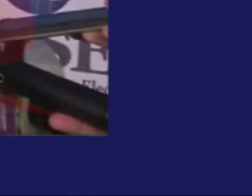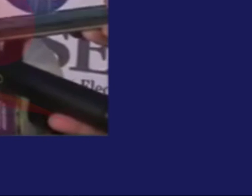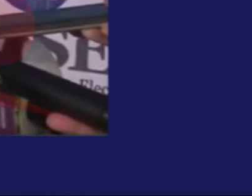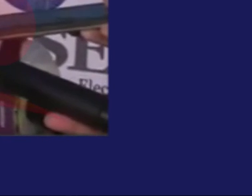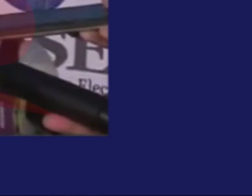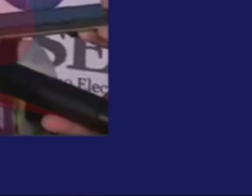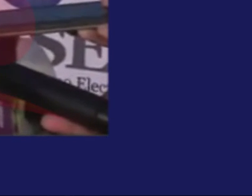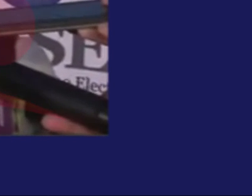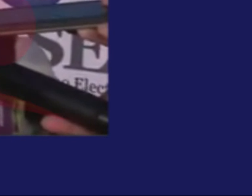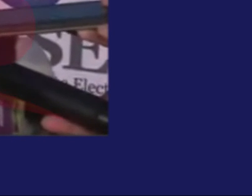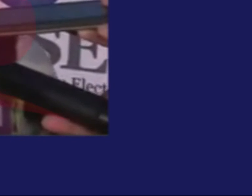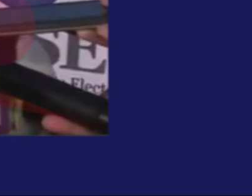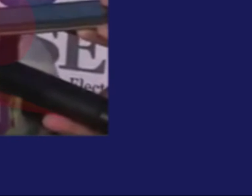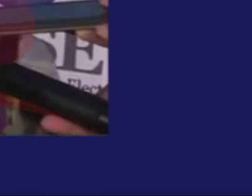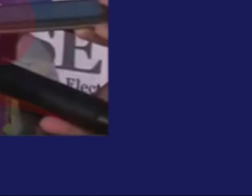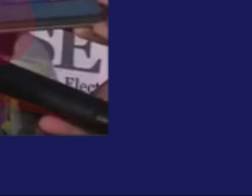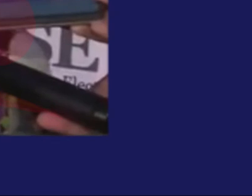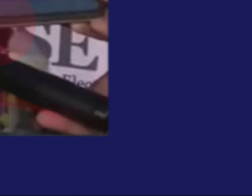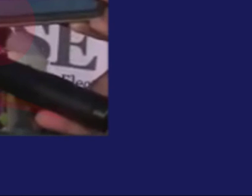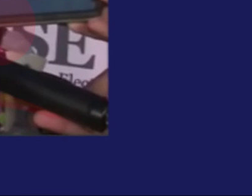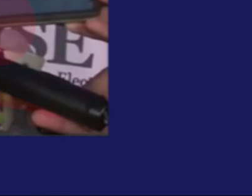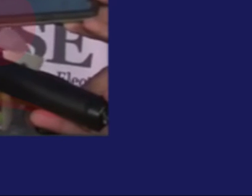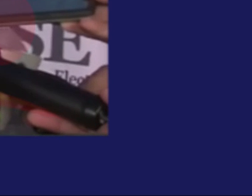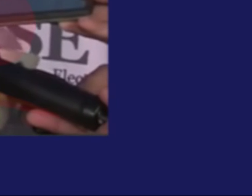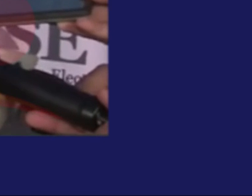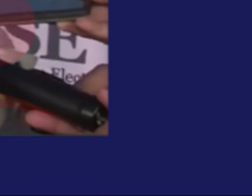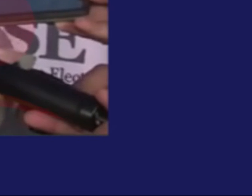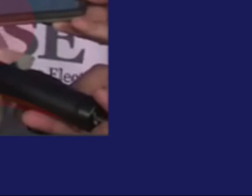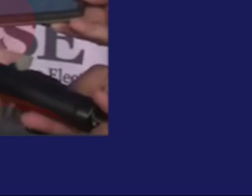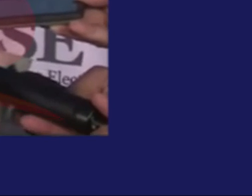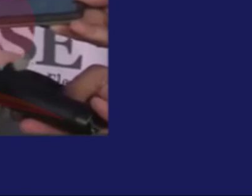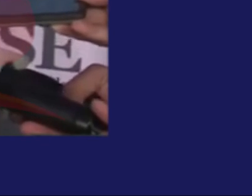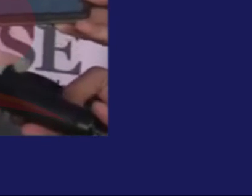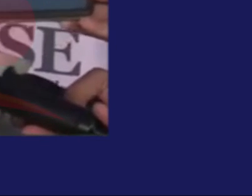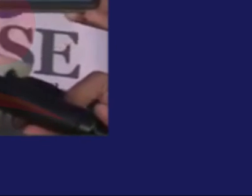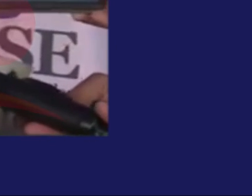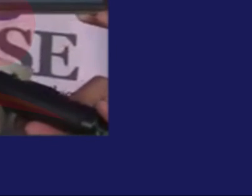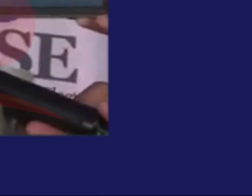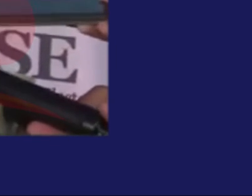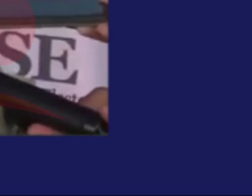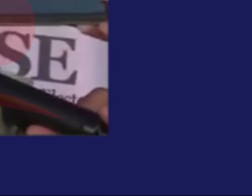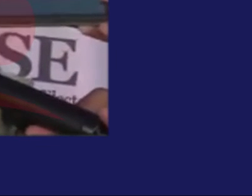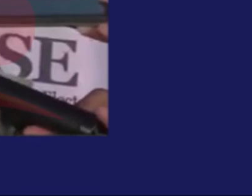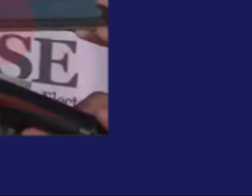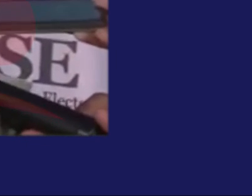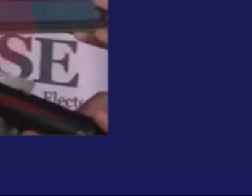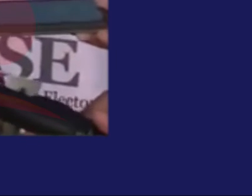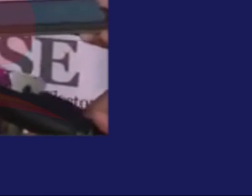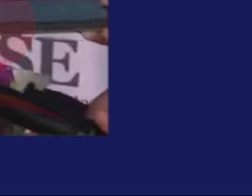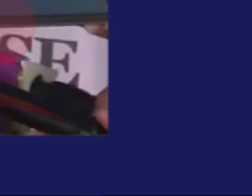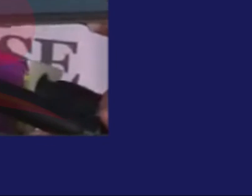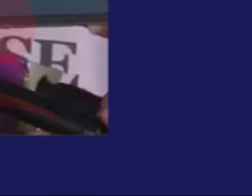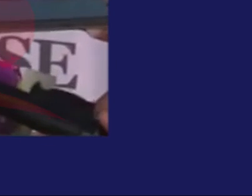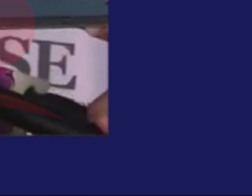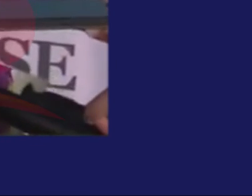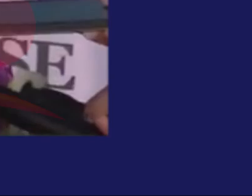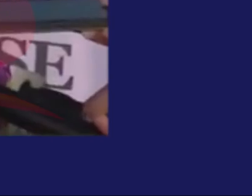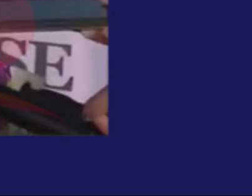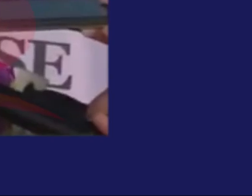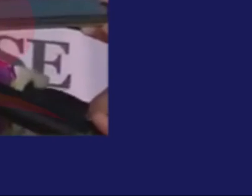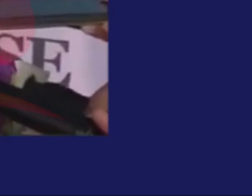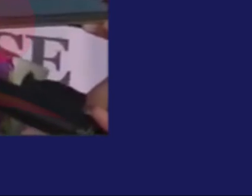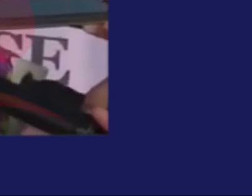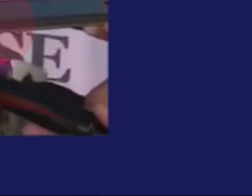como nacionales y palacéricos, por departamento. Ya nosotros firmamos, eso